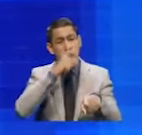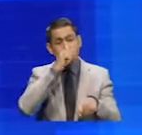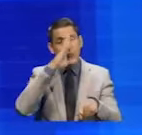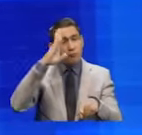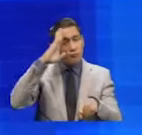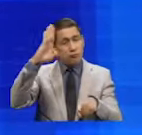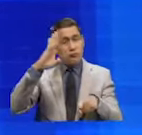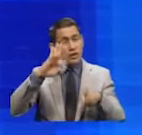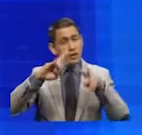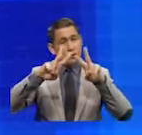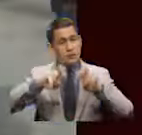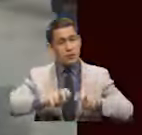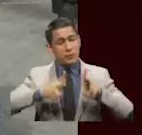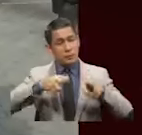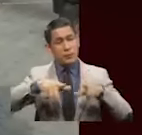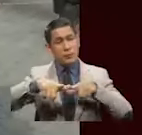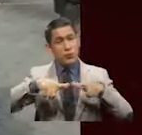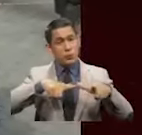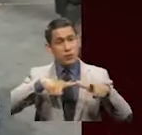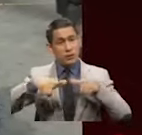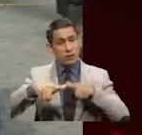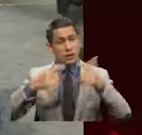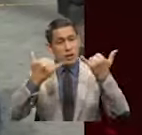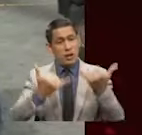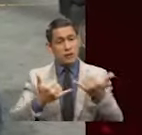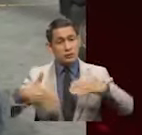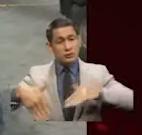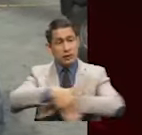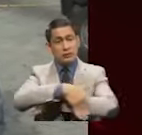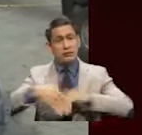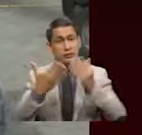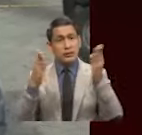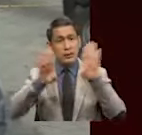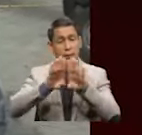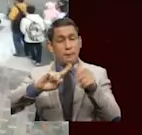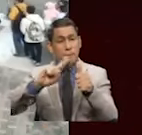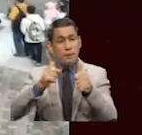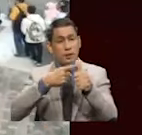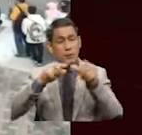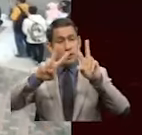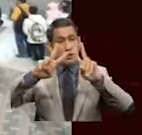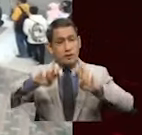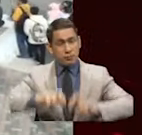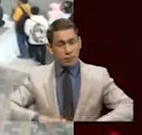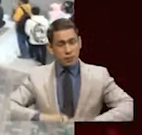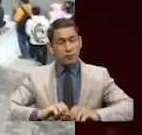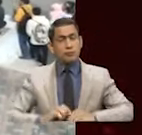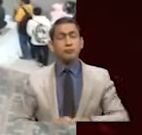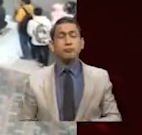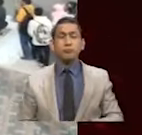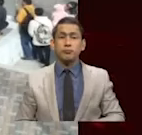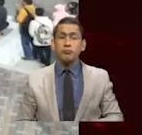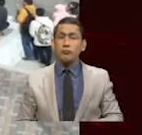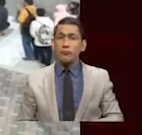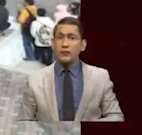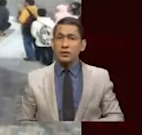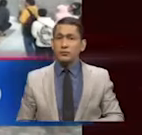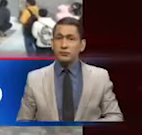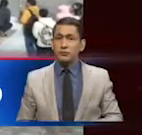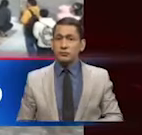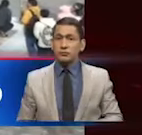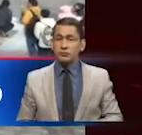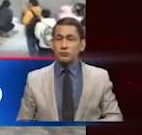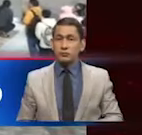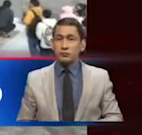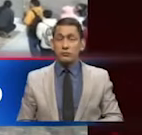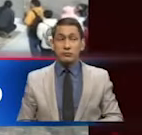AMT realizaron el cierre de la vía hasta ejecutar los procedimientos debidos en este tipo de accidentes de tránsito.